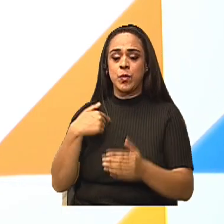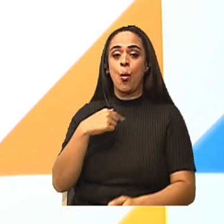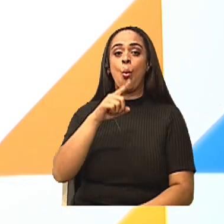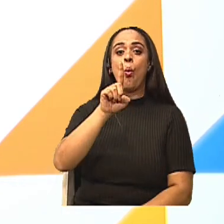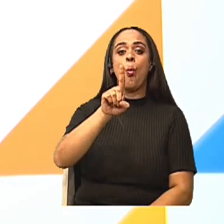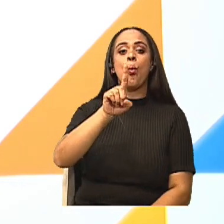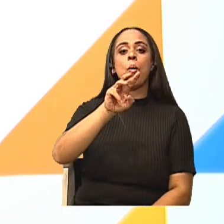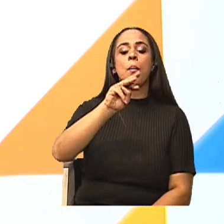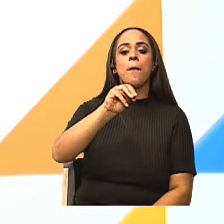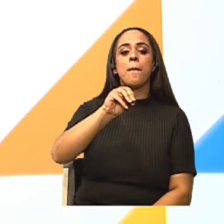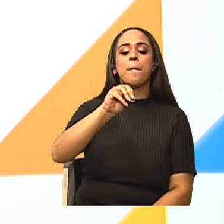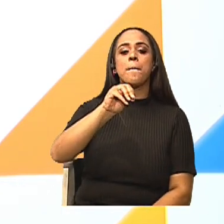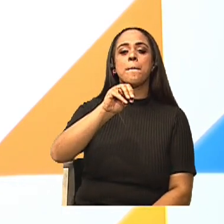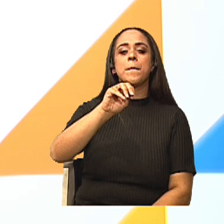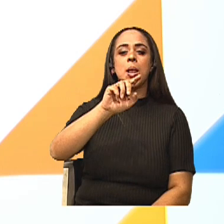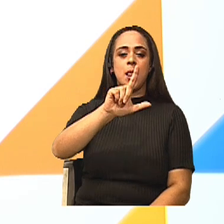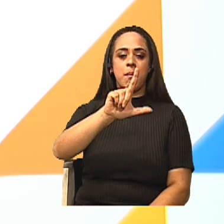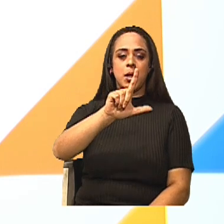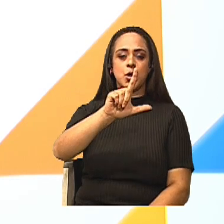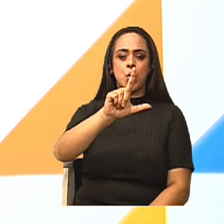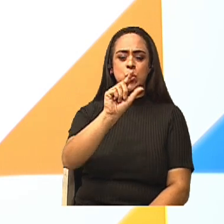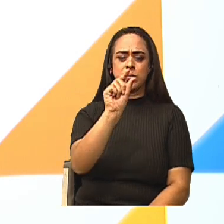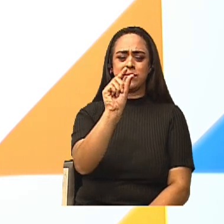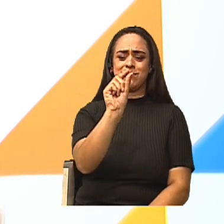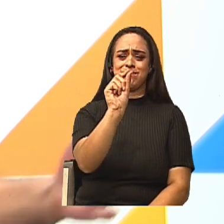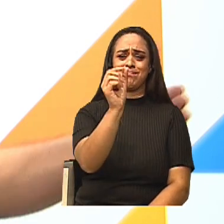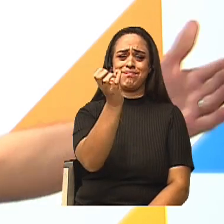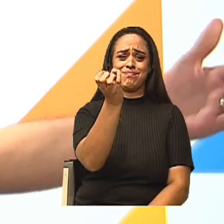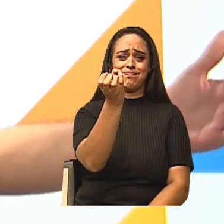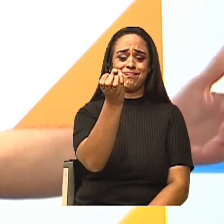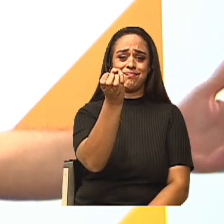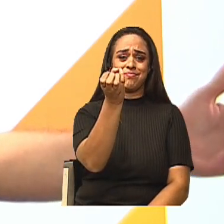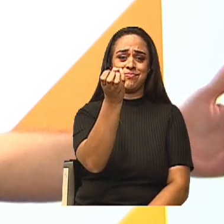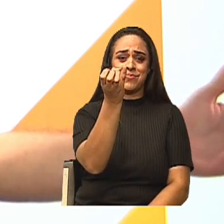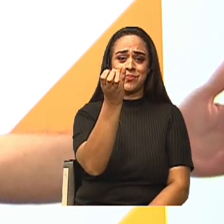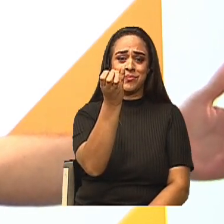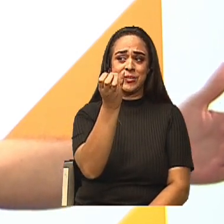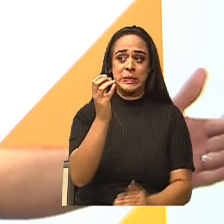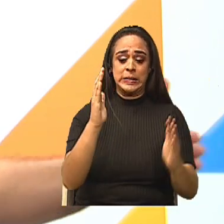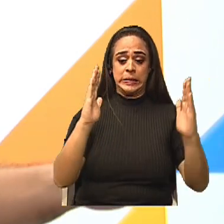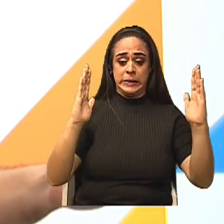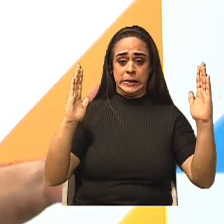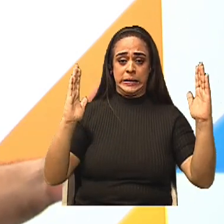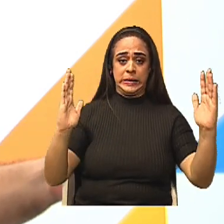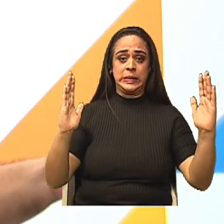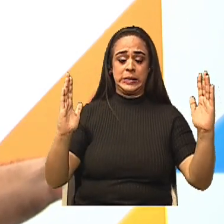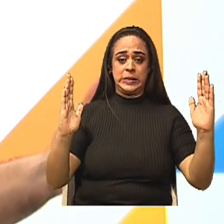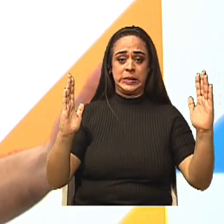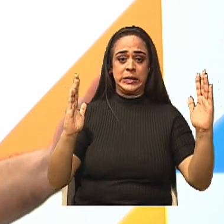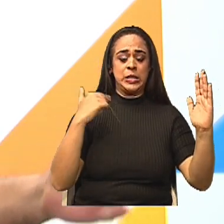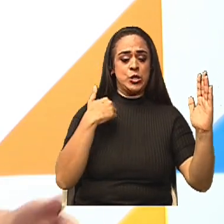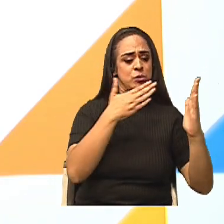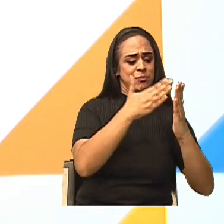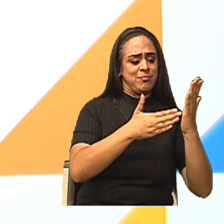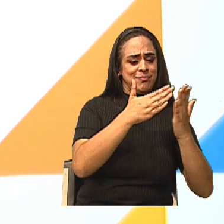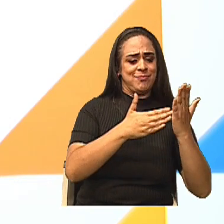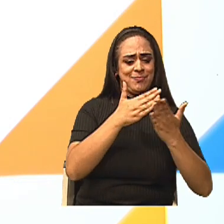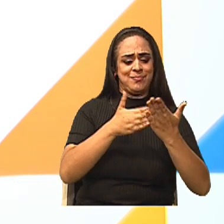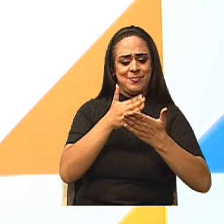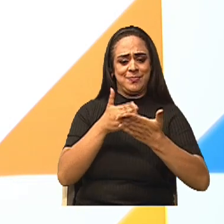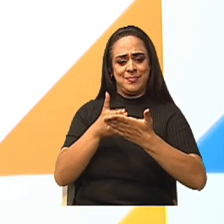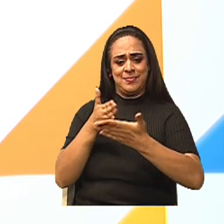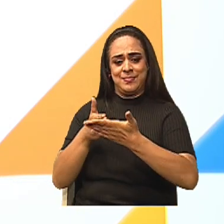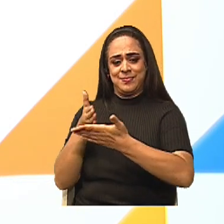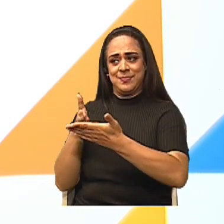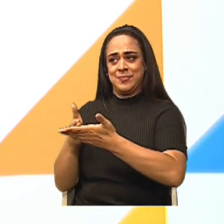milímetro, ¿ok? Que es como de este tamaño. Entonces vean la relación numérica. De este tamaño, al dividirlo en 1000 partes, se